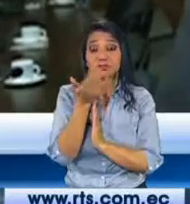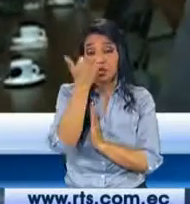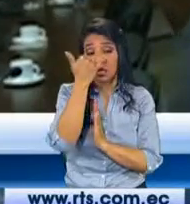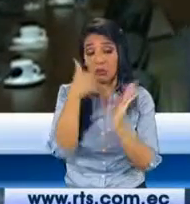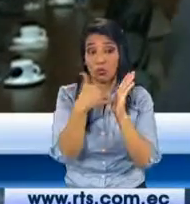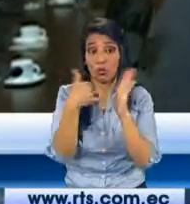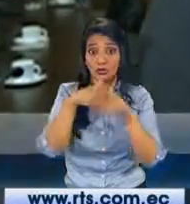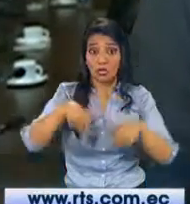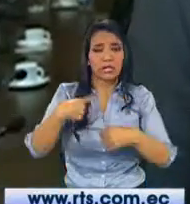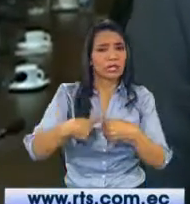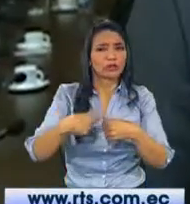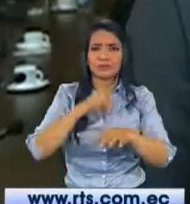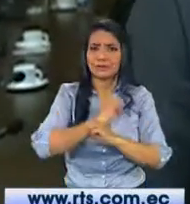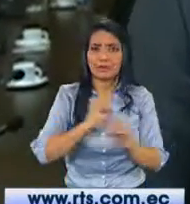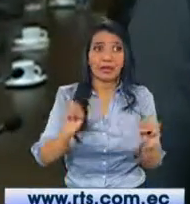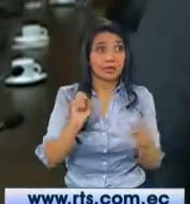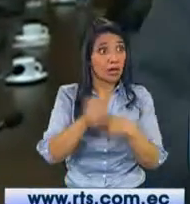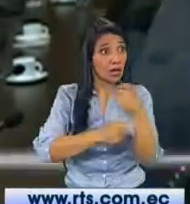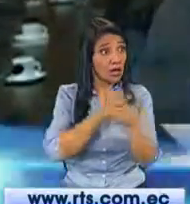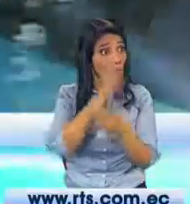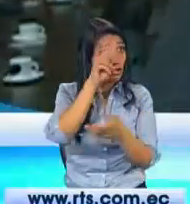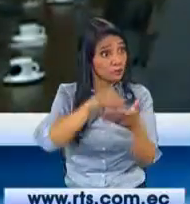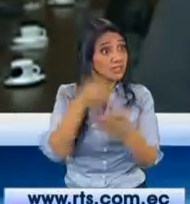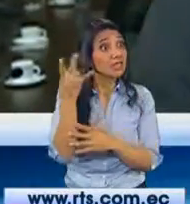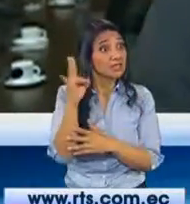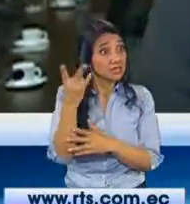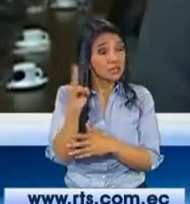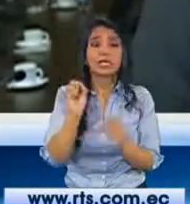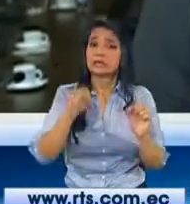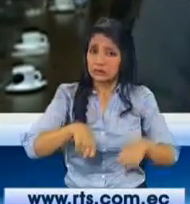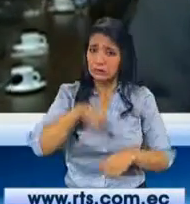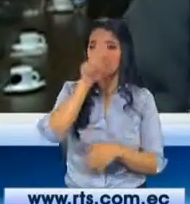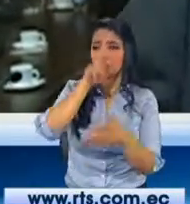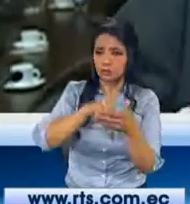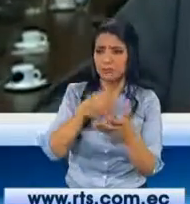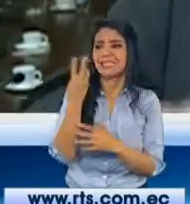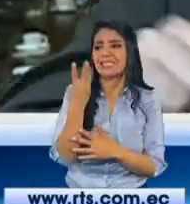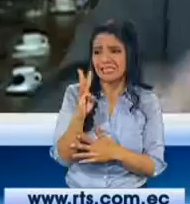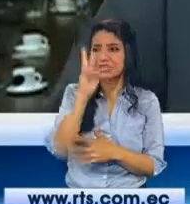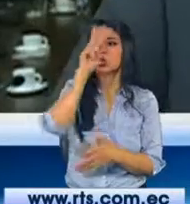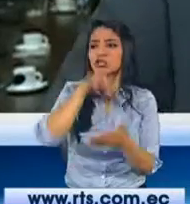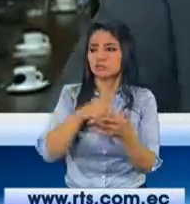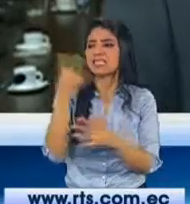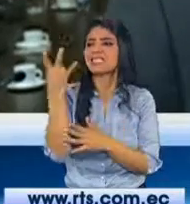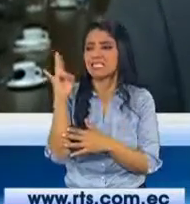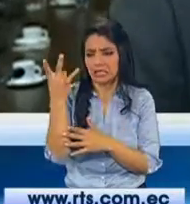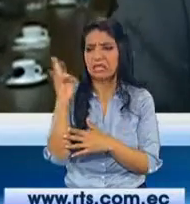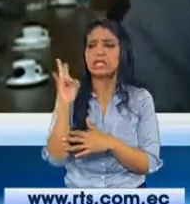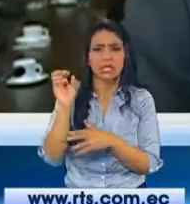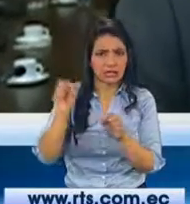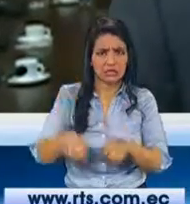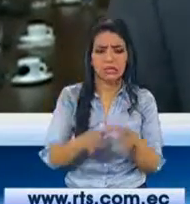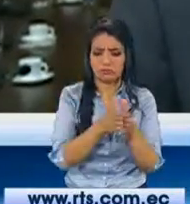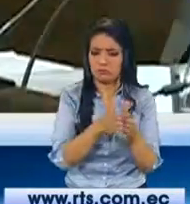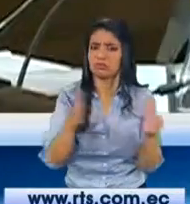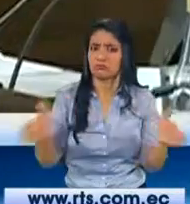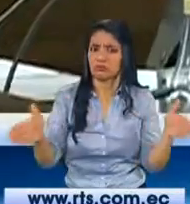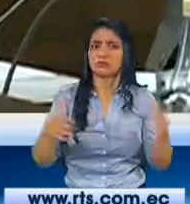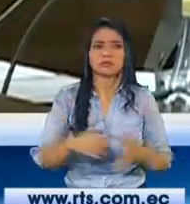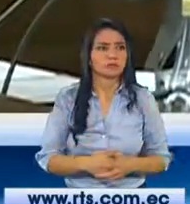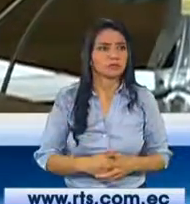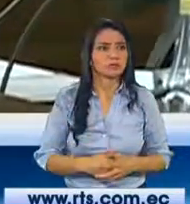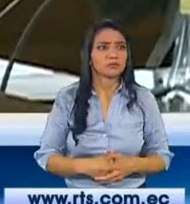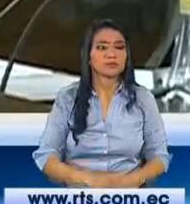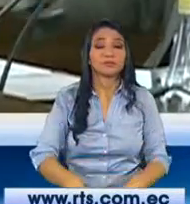en Quito. ¿El 17 también? Es del año 2016 y 2017. En efecto, esto opera para el bienio 2016-2017. Hubo